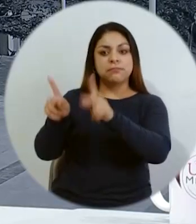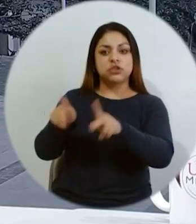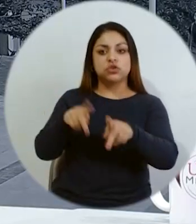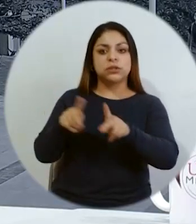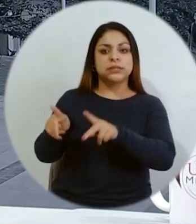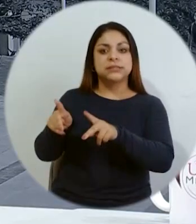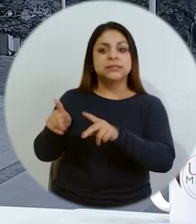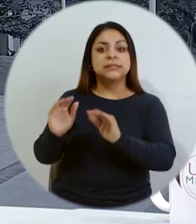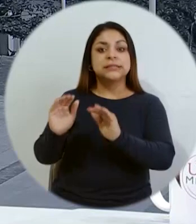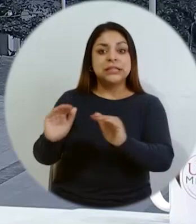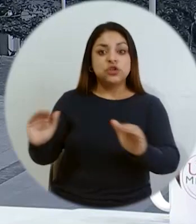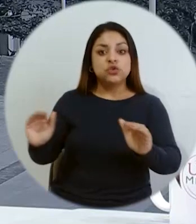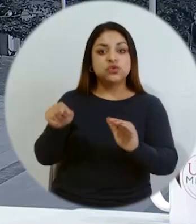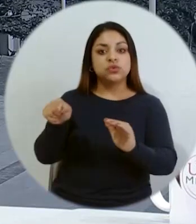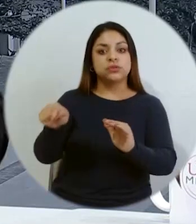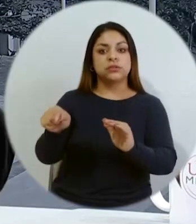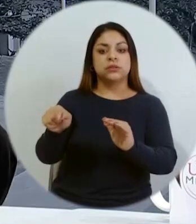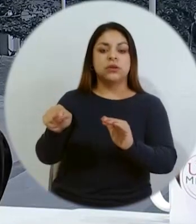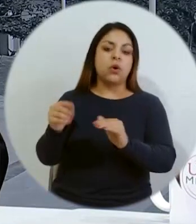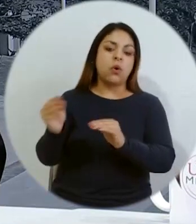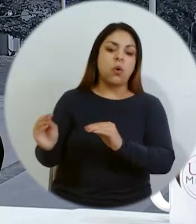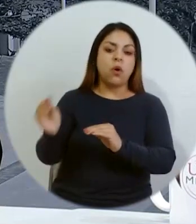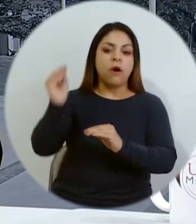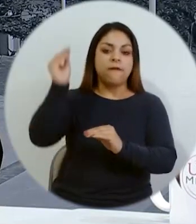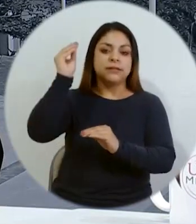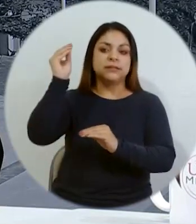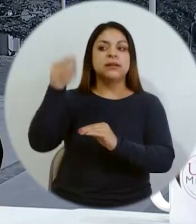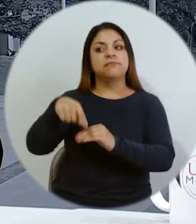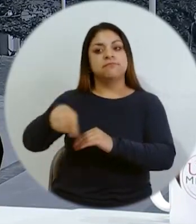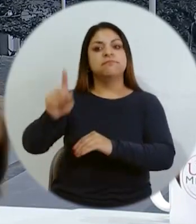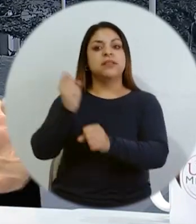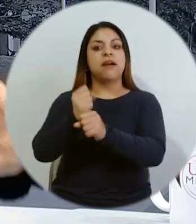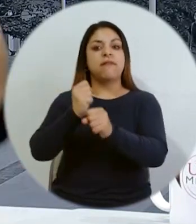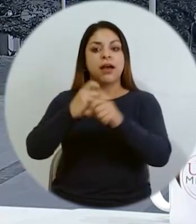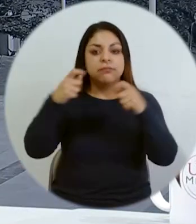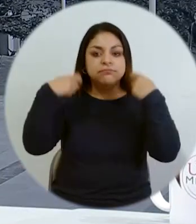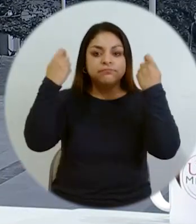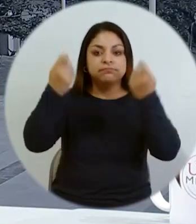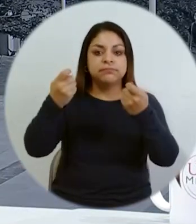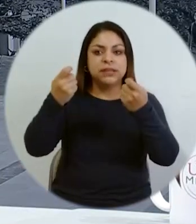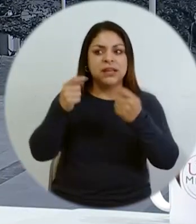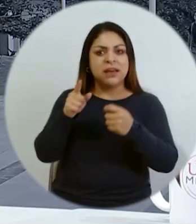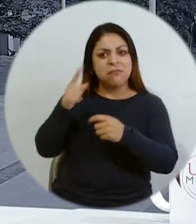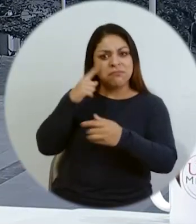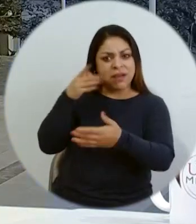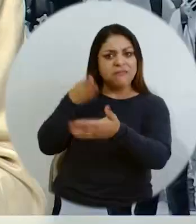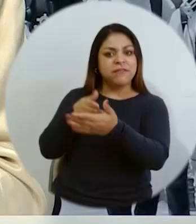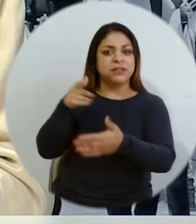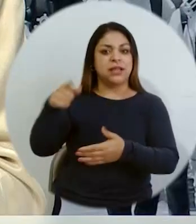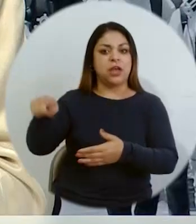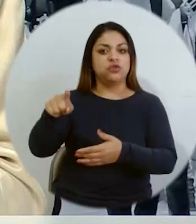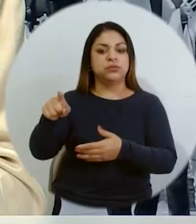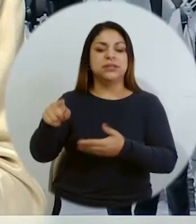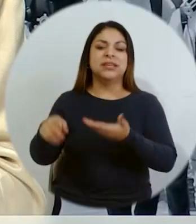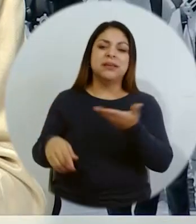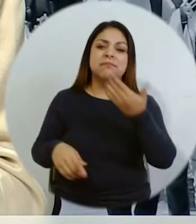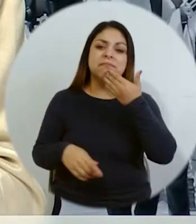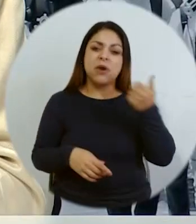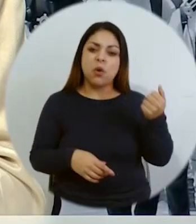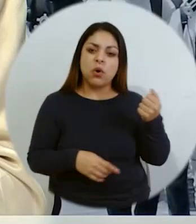atacar a las personas adultas que se aprovechan de los menores de edad para utilizarlos como carne de cañón en sus